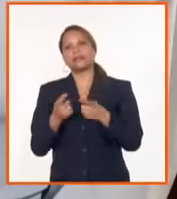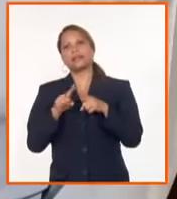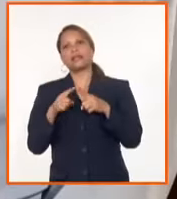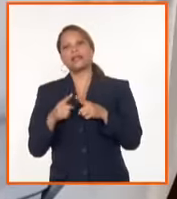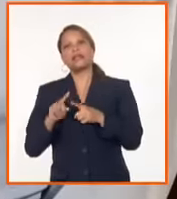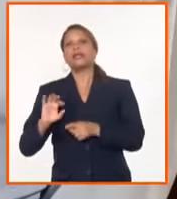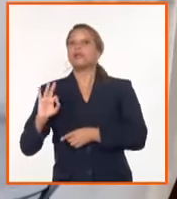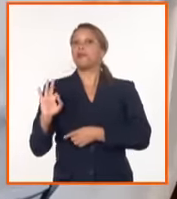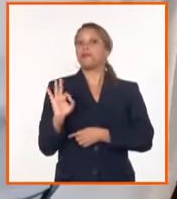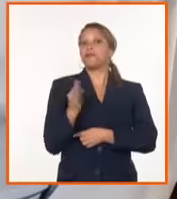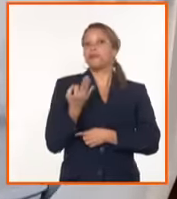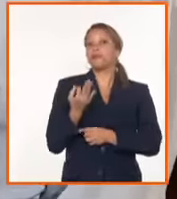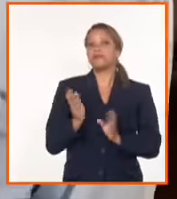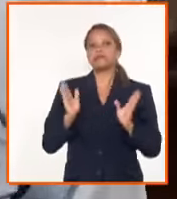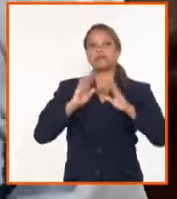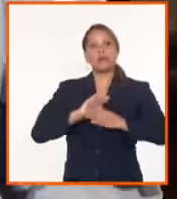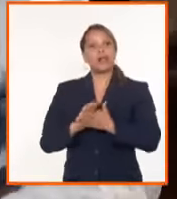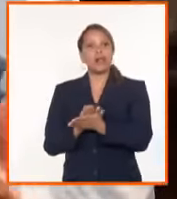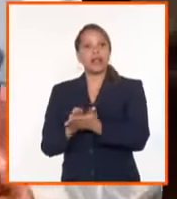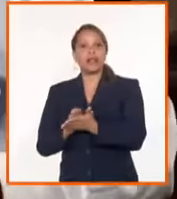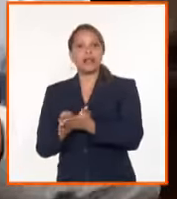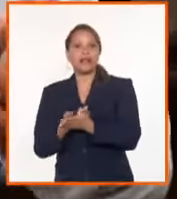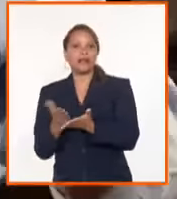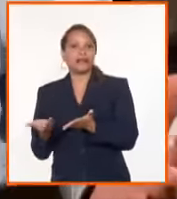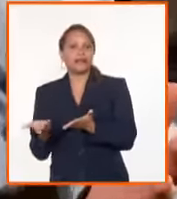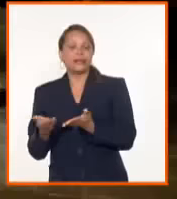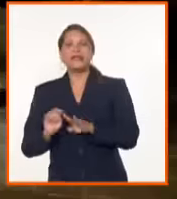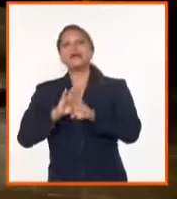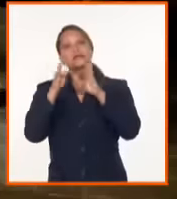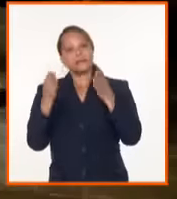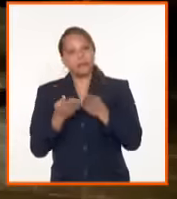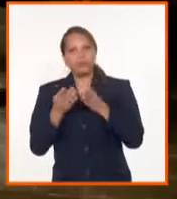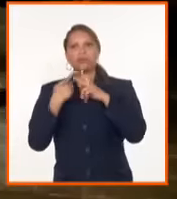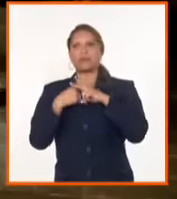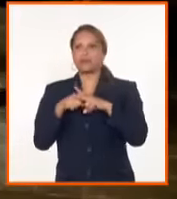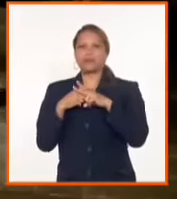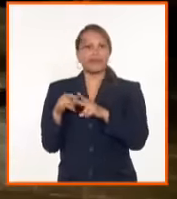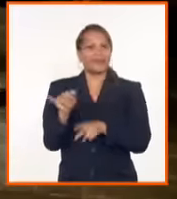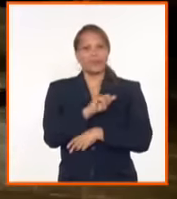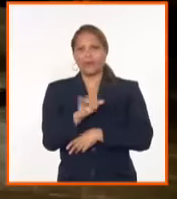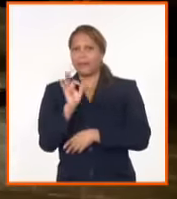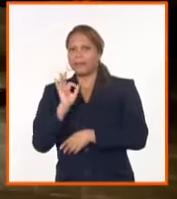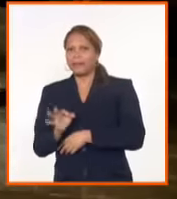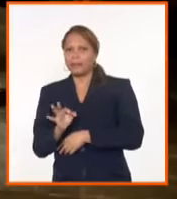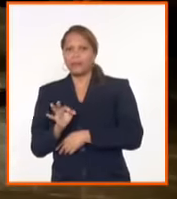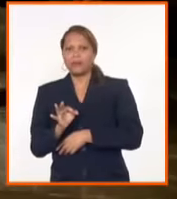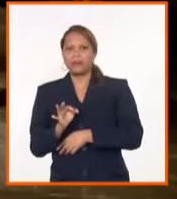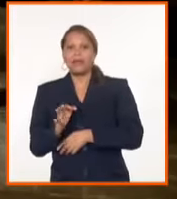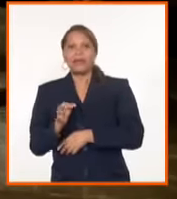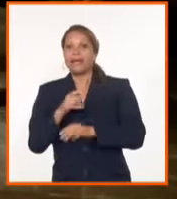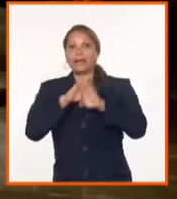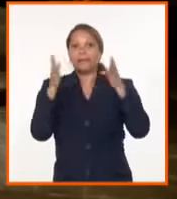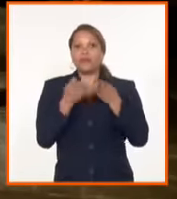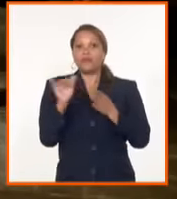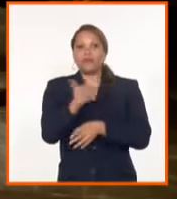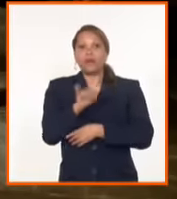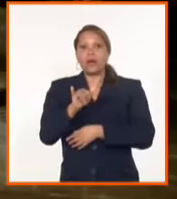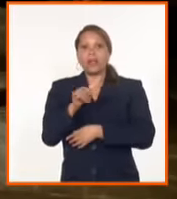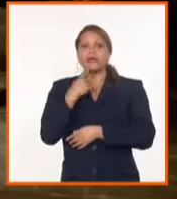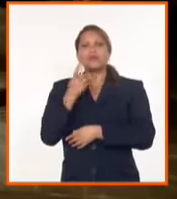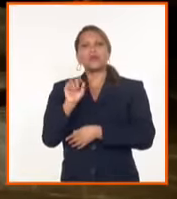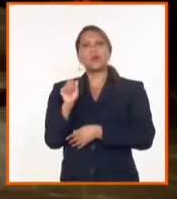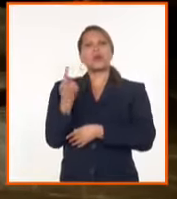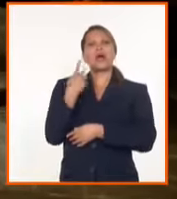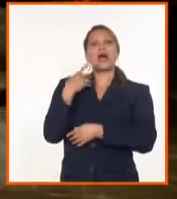perfecto? Pero además el mundo ha resuelto estas cosas. El mundo está muy complejo. La gente habla de la inflación en Cuba, esa es la que